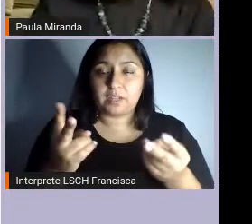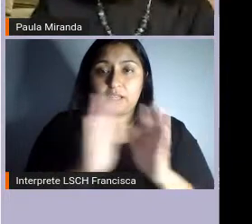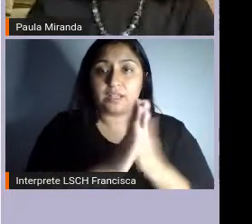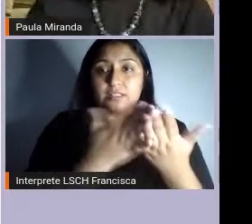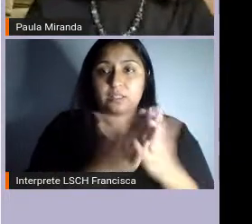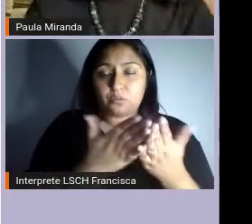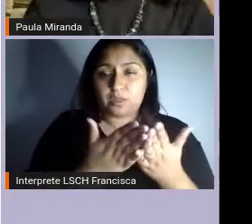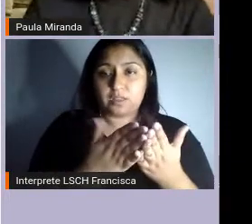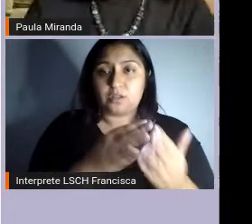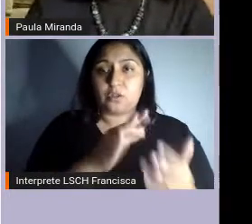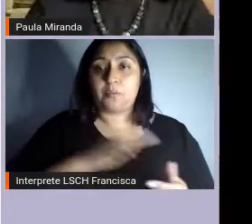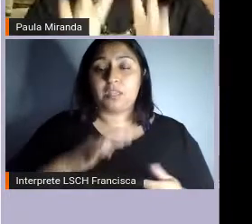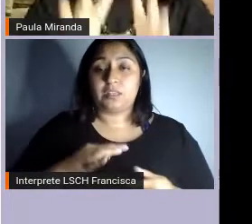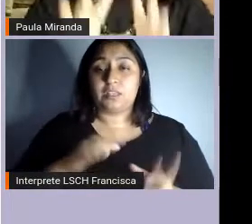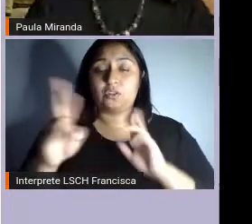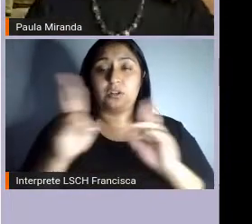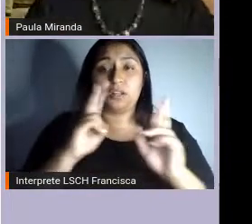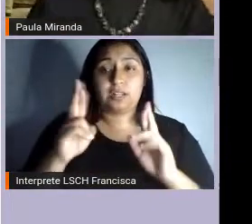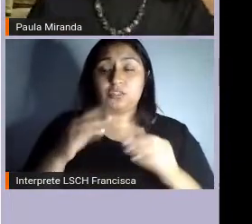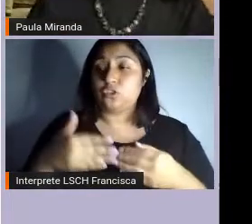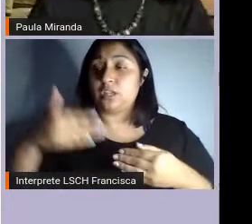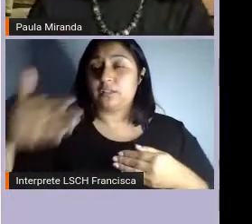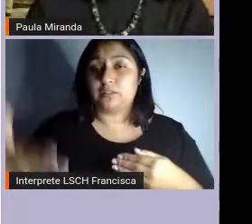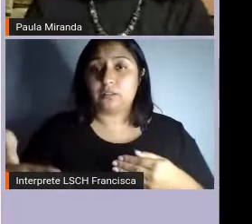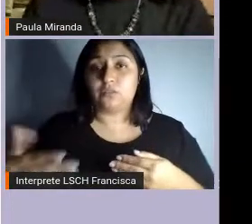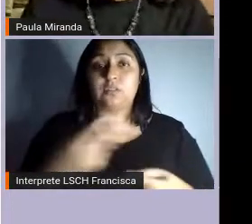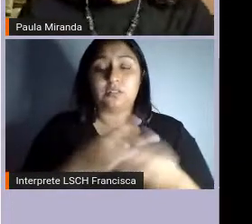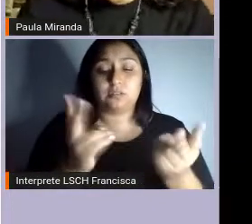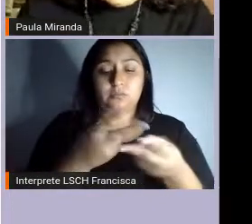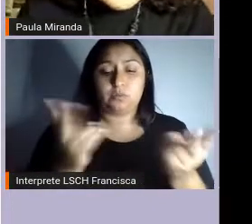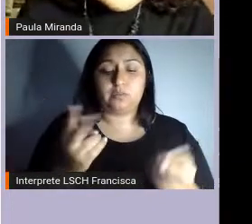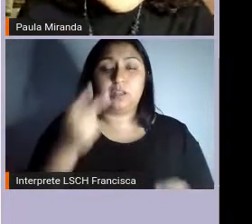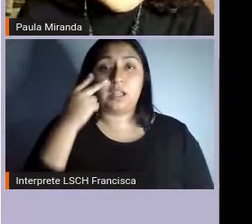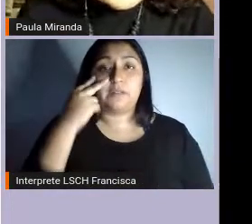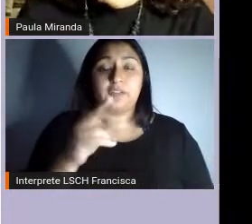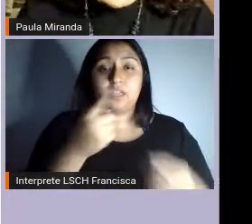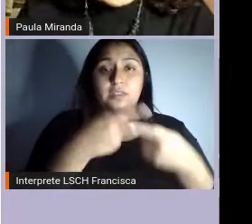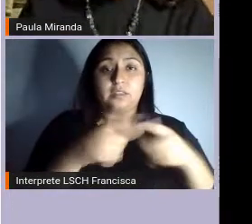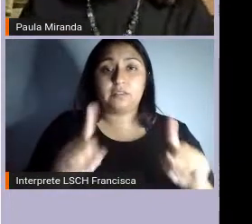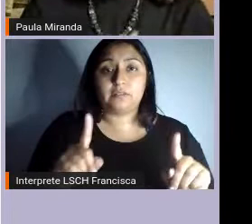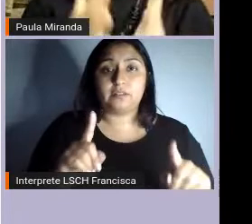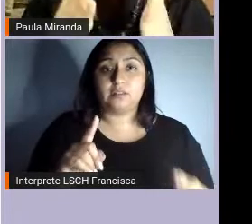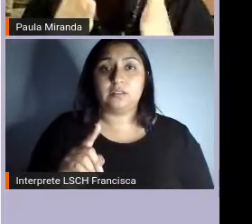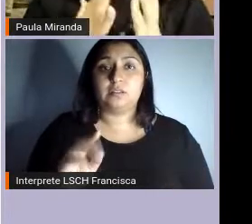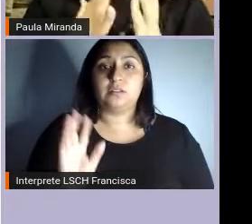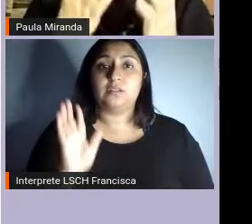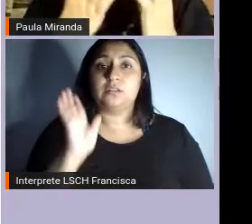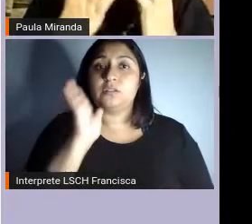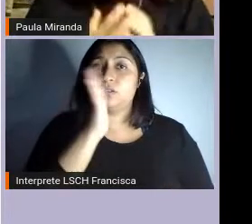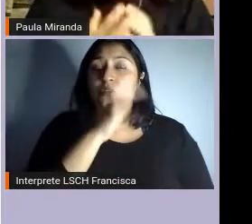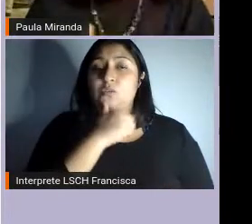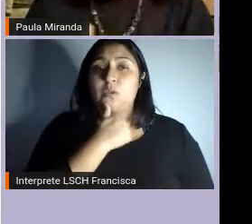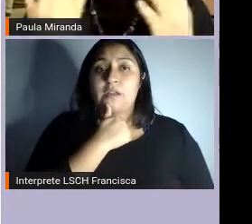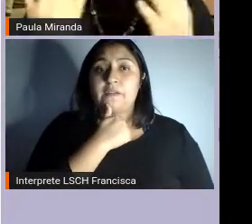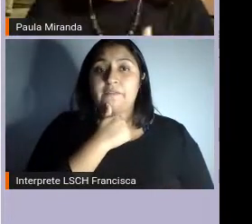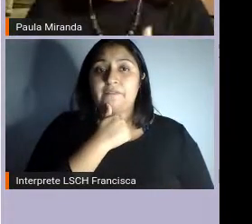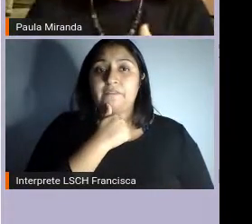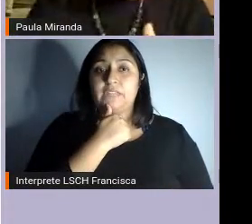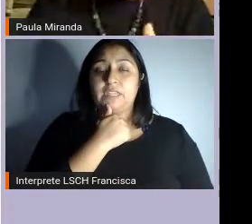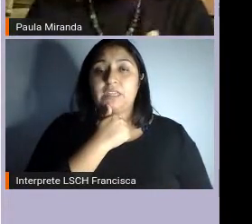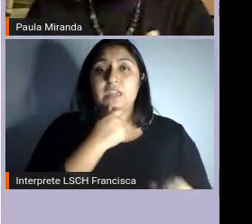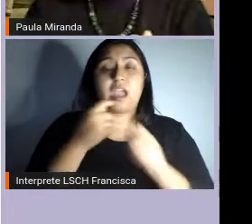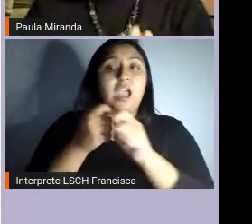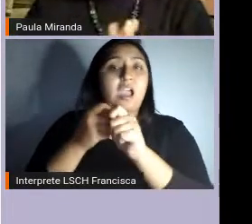Relaciones Exteriores y se publica. Miren la diferencia y con eso terminamos. Pero no había en la onda, está hablando de su papá, con mucho respeto, con